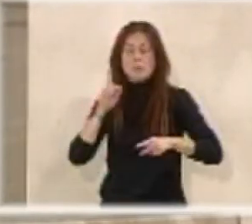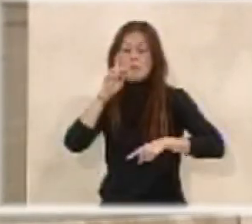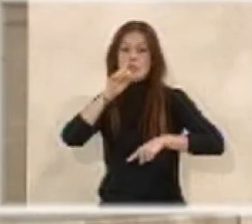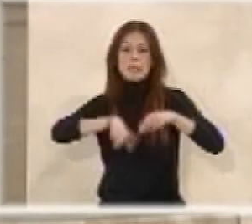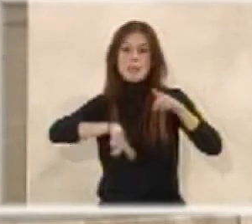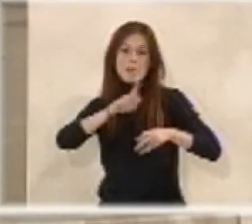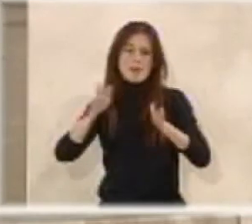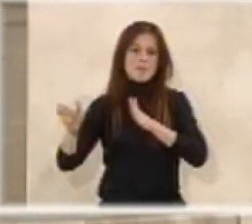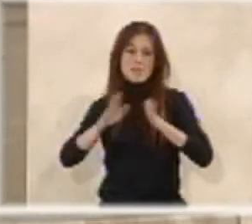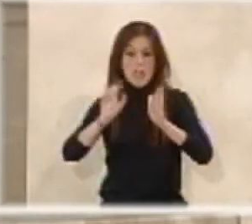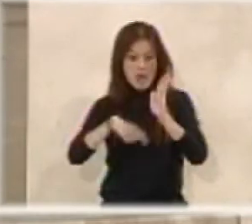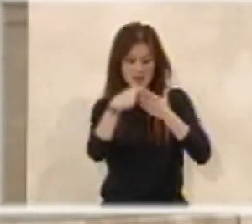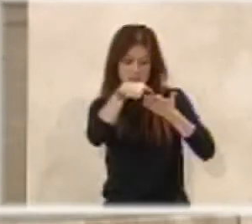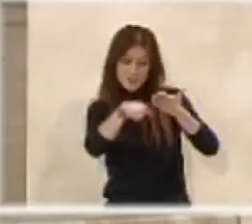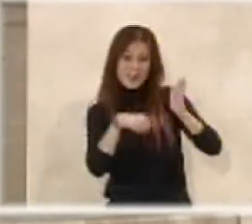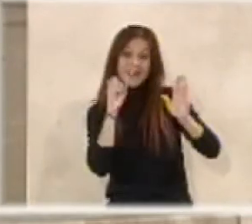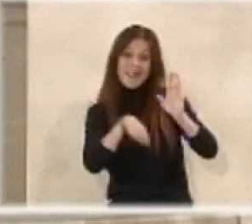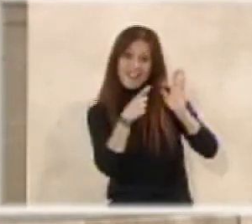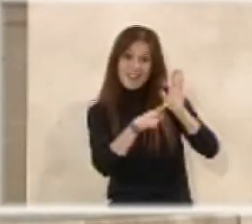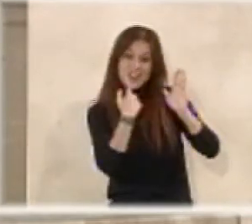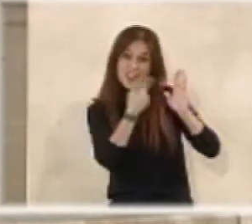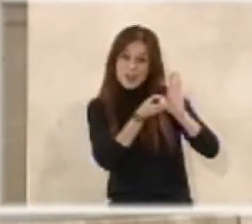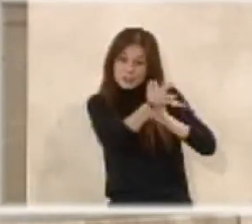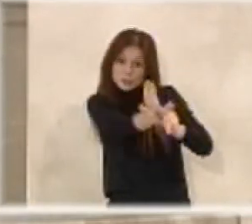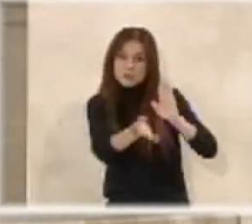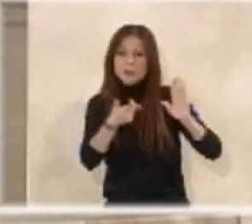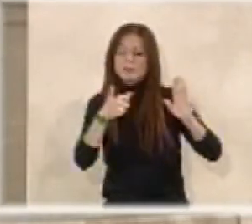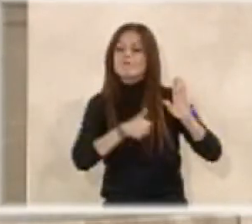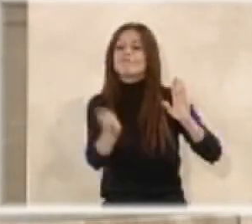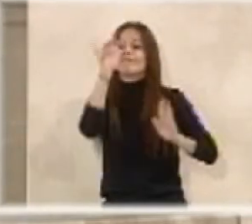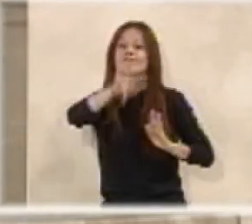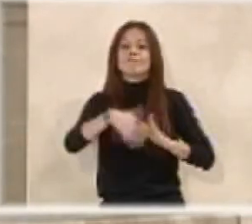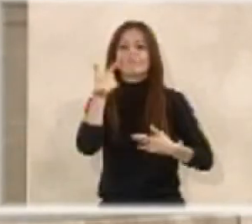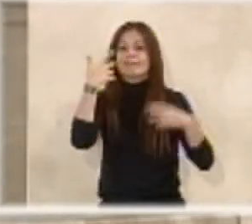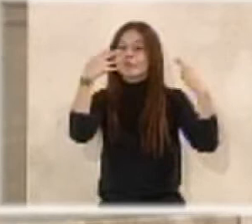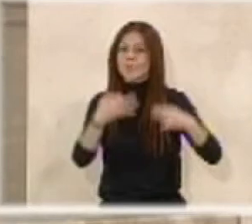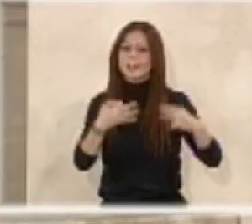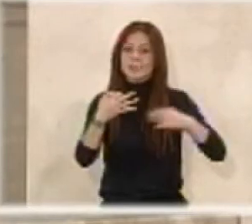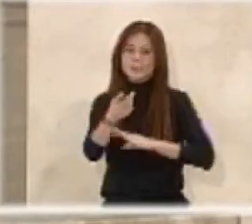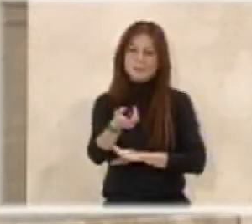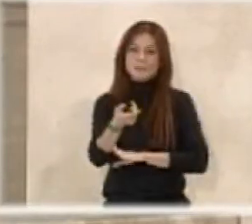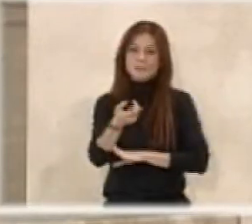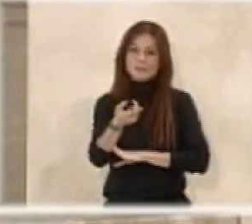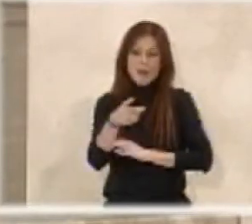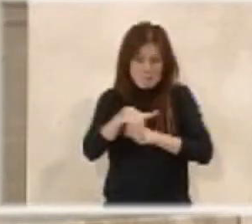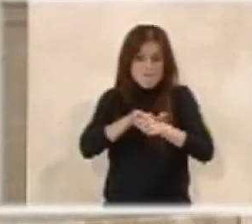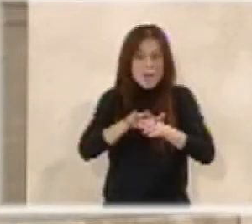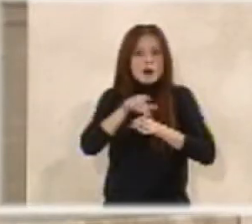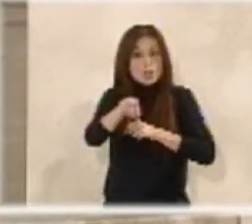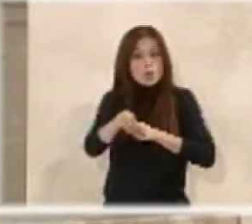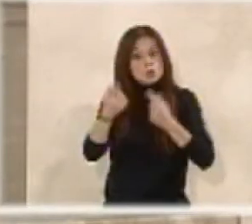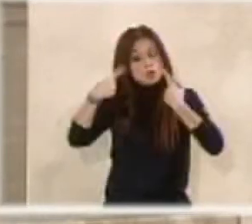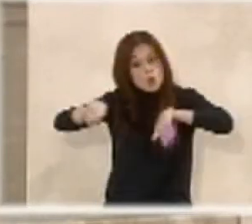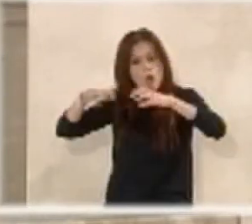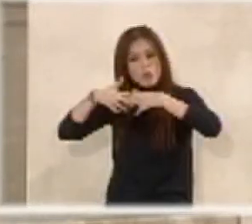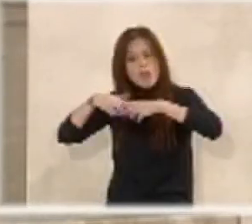la legislación en la mano. Debe de ser el momento cuando realmente la propia barrio pueda funcionar